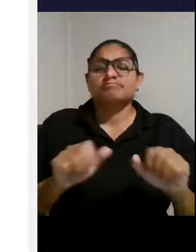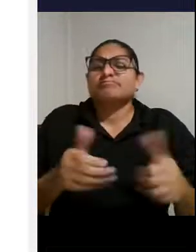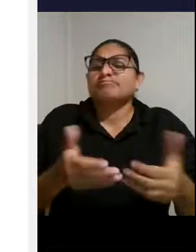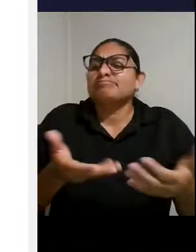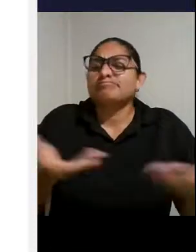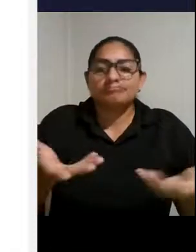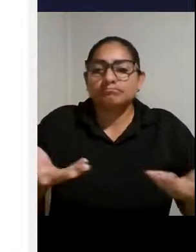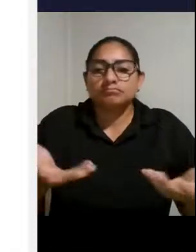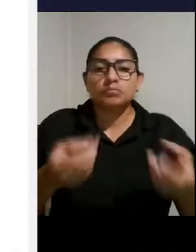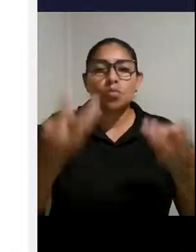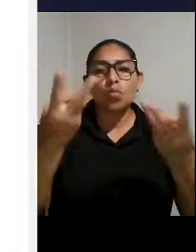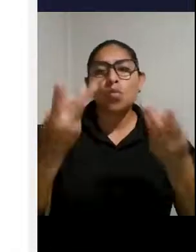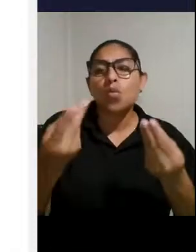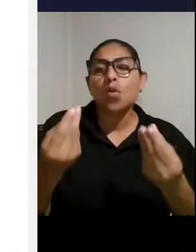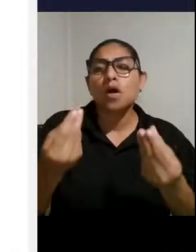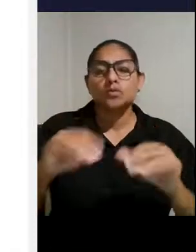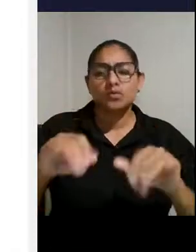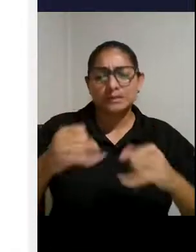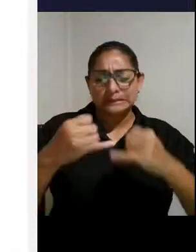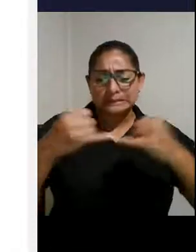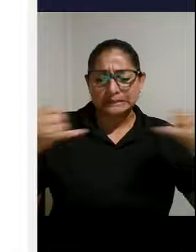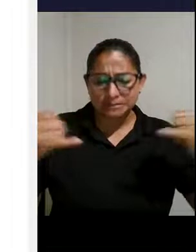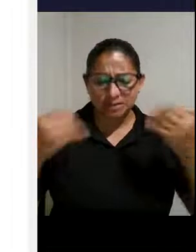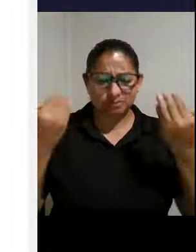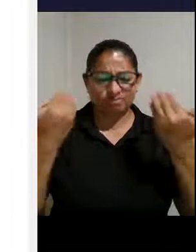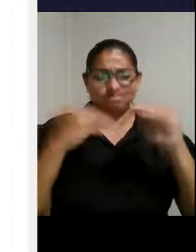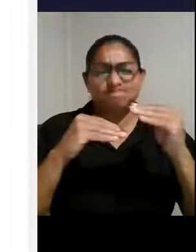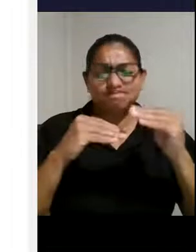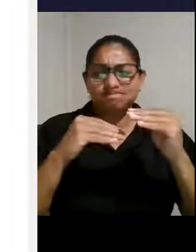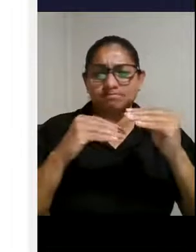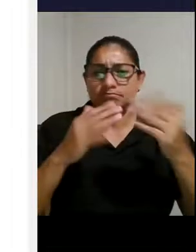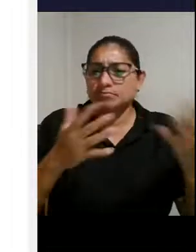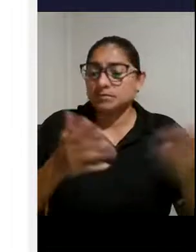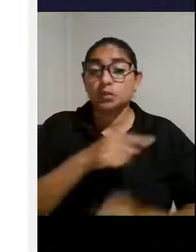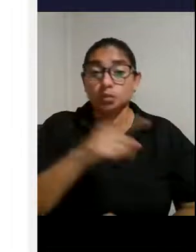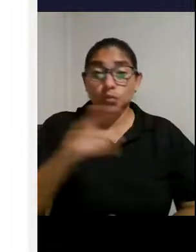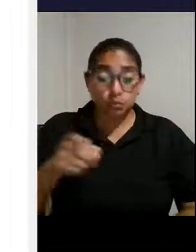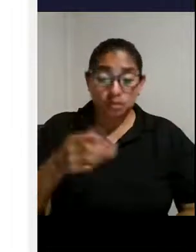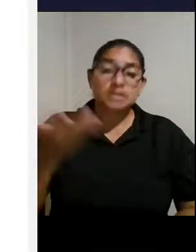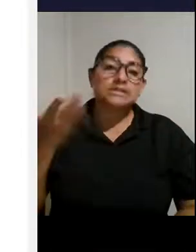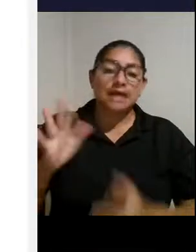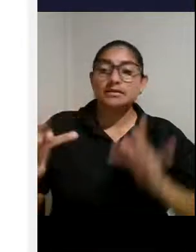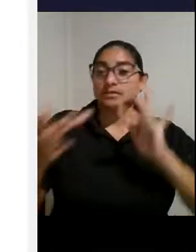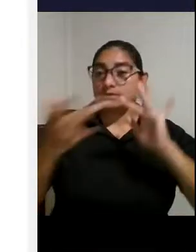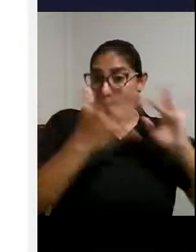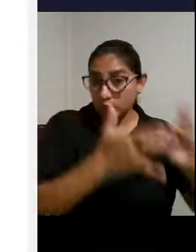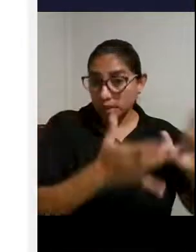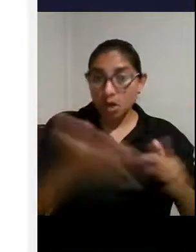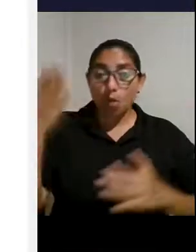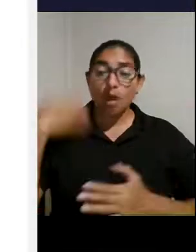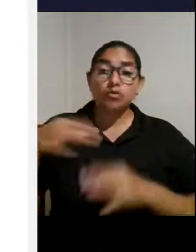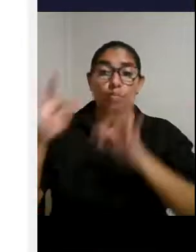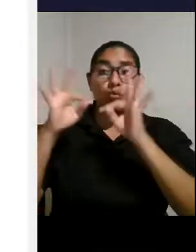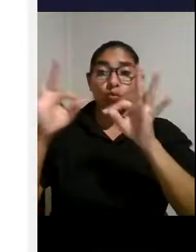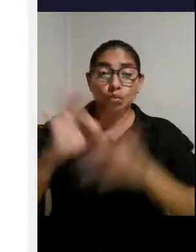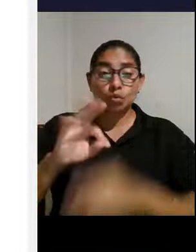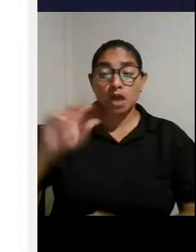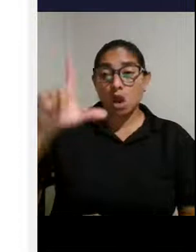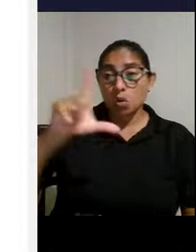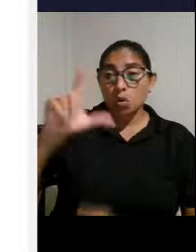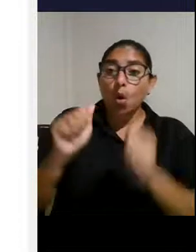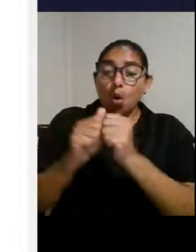el cálculo de límites. Los que pudieron conectarse a la tutoría de lunes con la